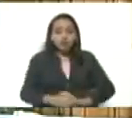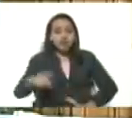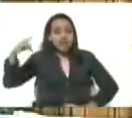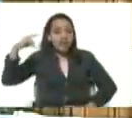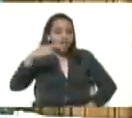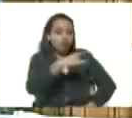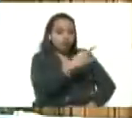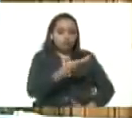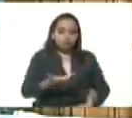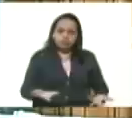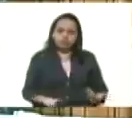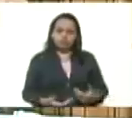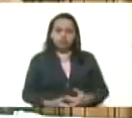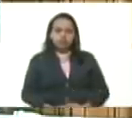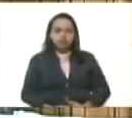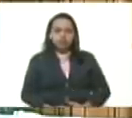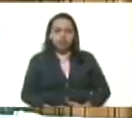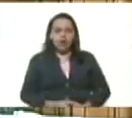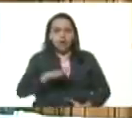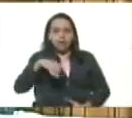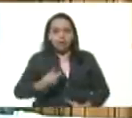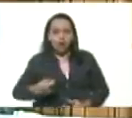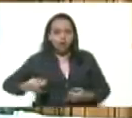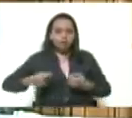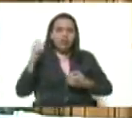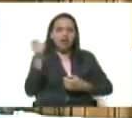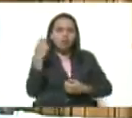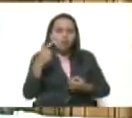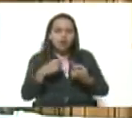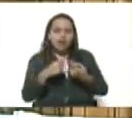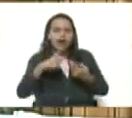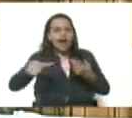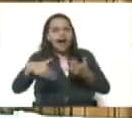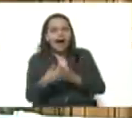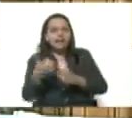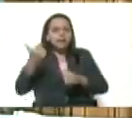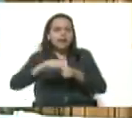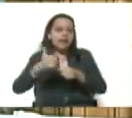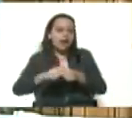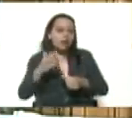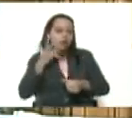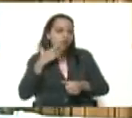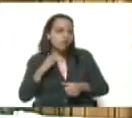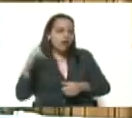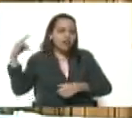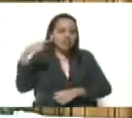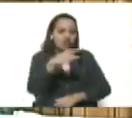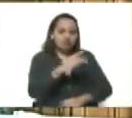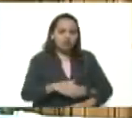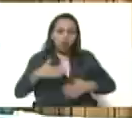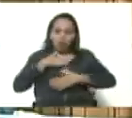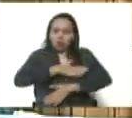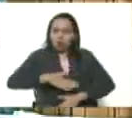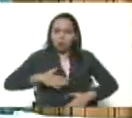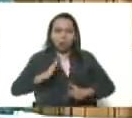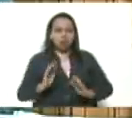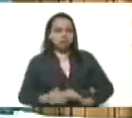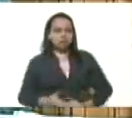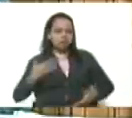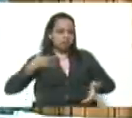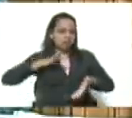avión para llevar de Apure a Maracaibo en avión. Full cómodo, full